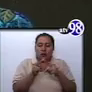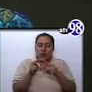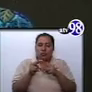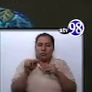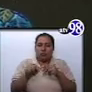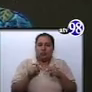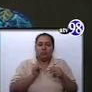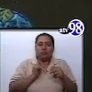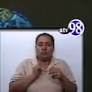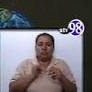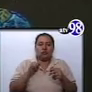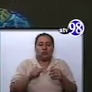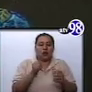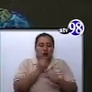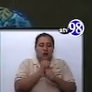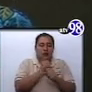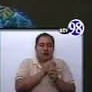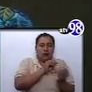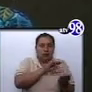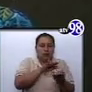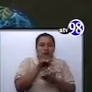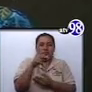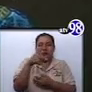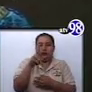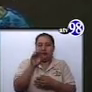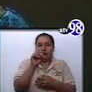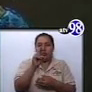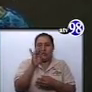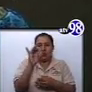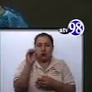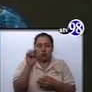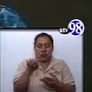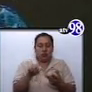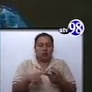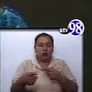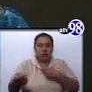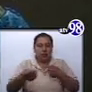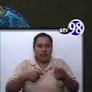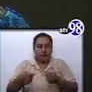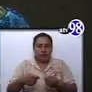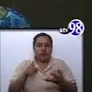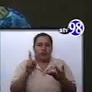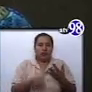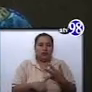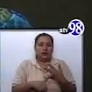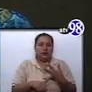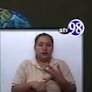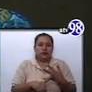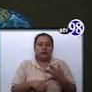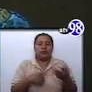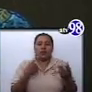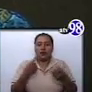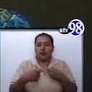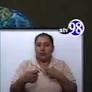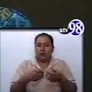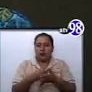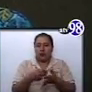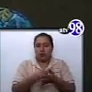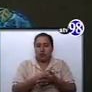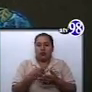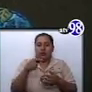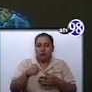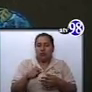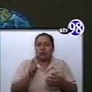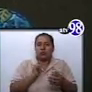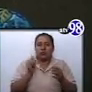vinculado a la producción, a la venta, a la producción, a la comercialización de